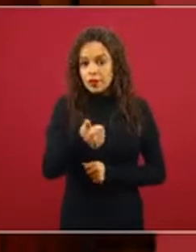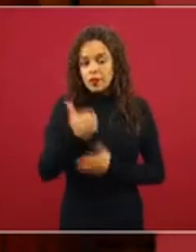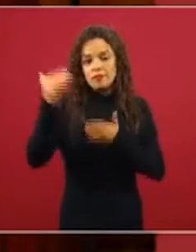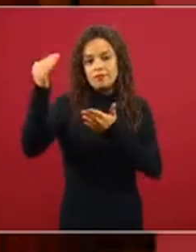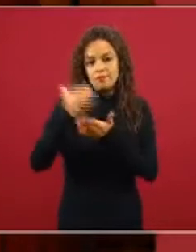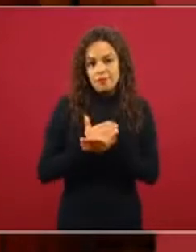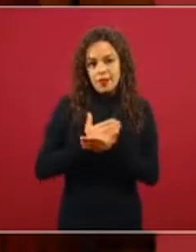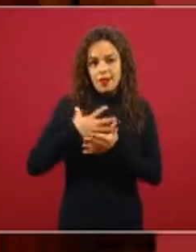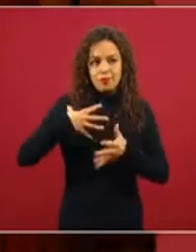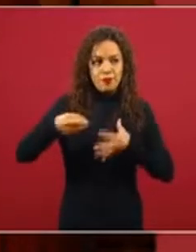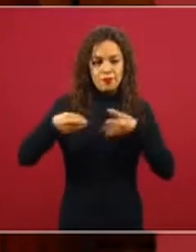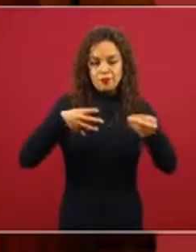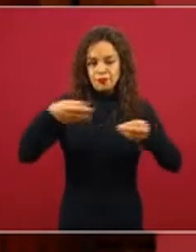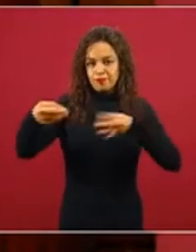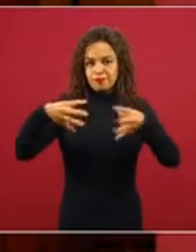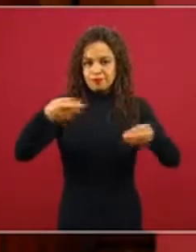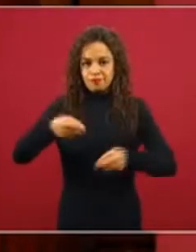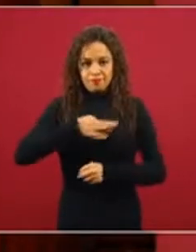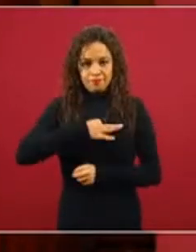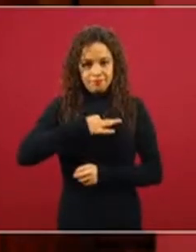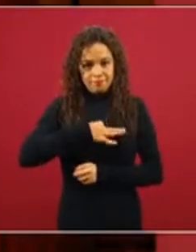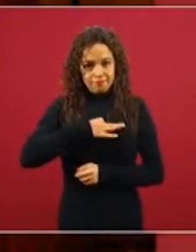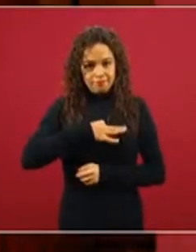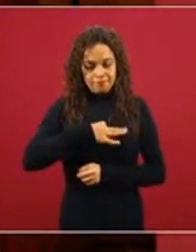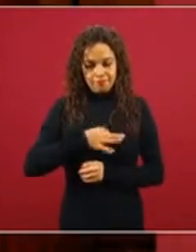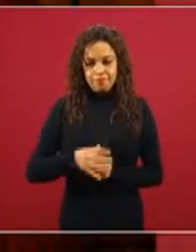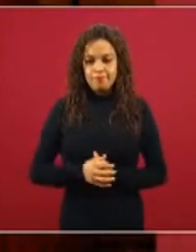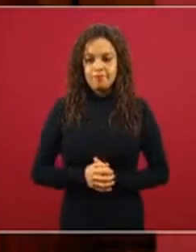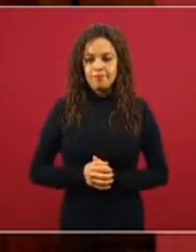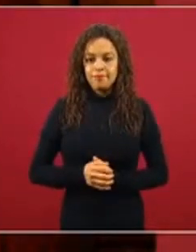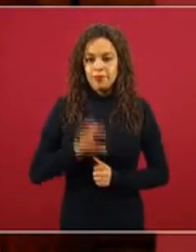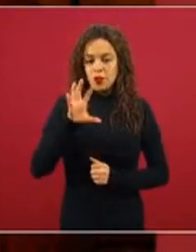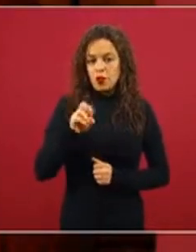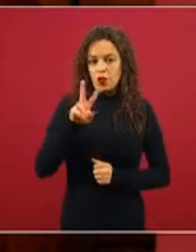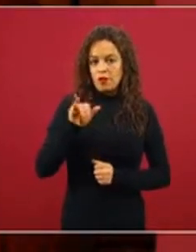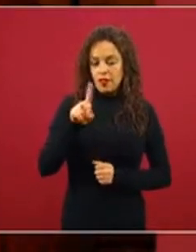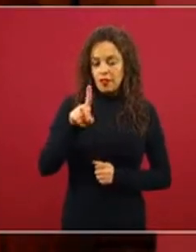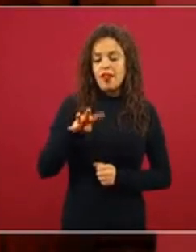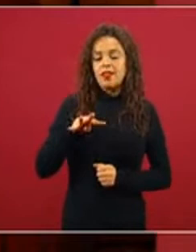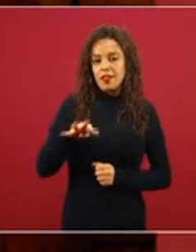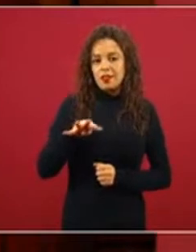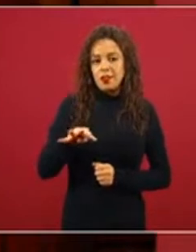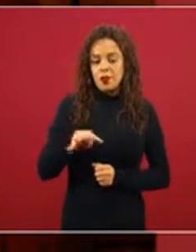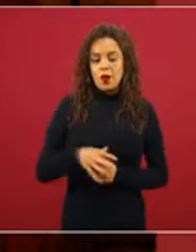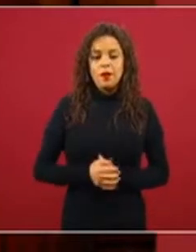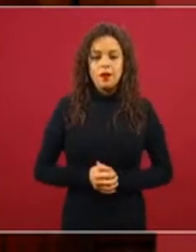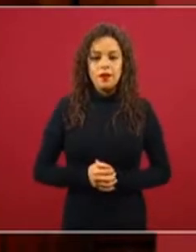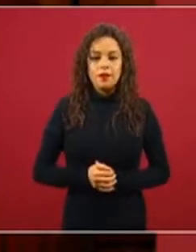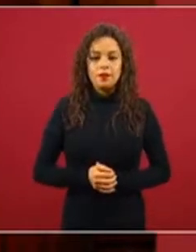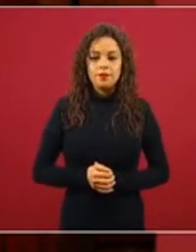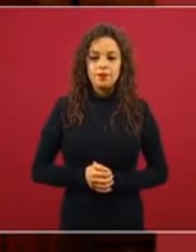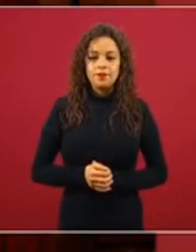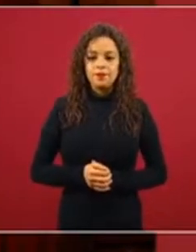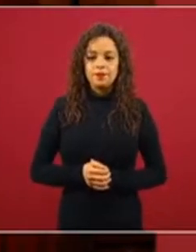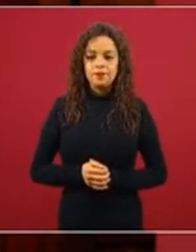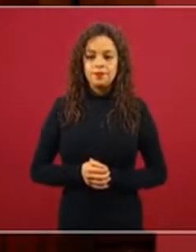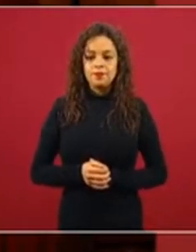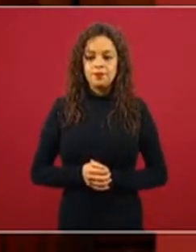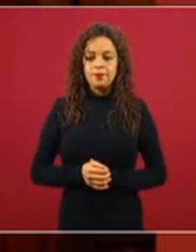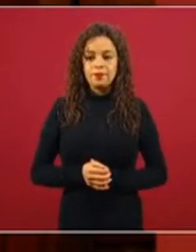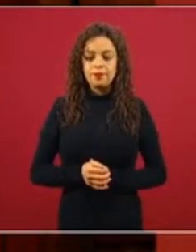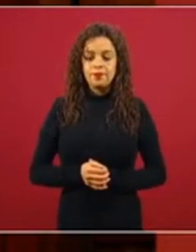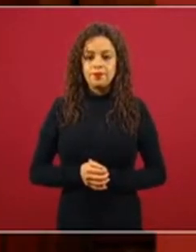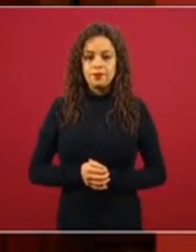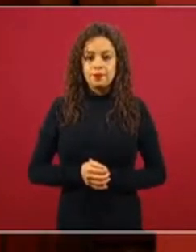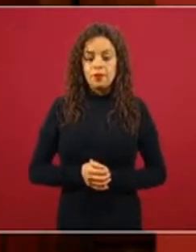transmisión, los contagios de esta enfermedad COVID-19. Y todavía tenemos todo lo que resta del